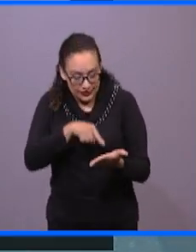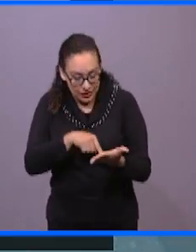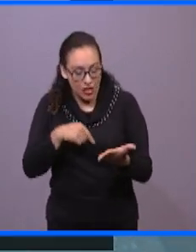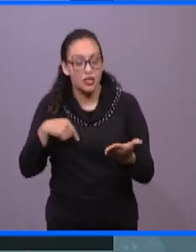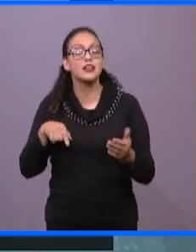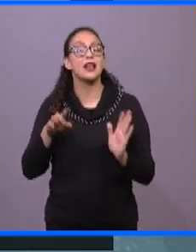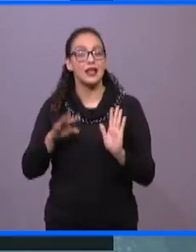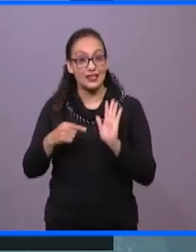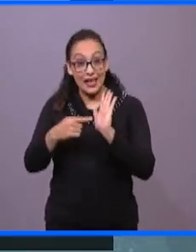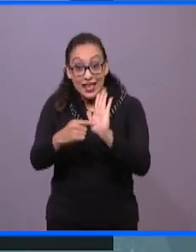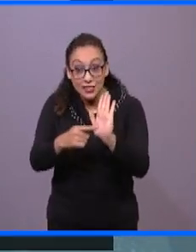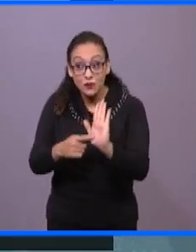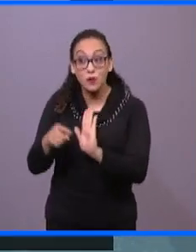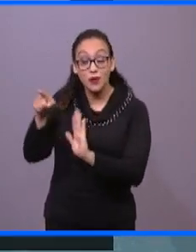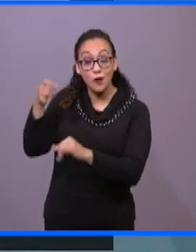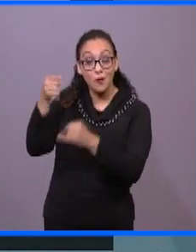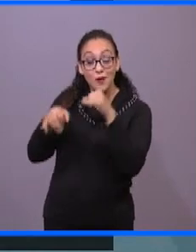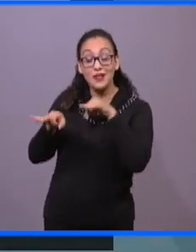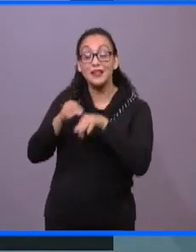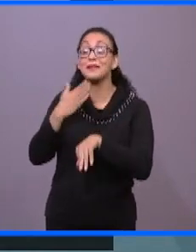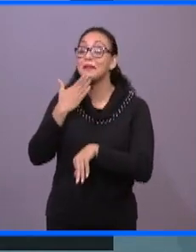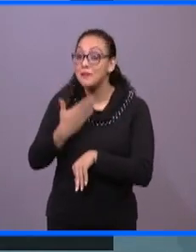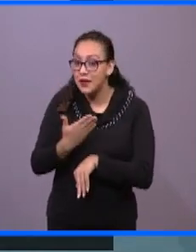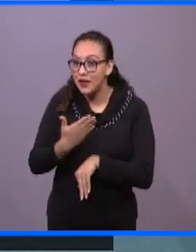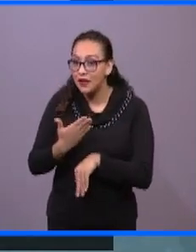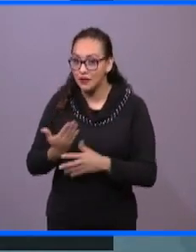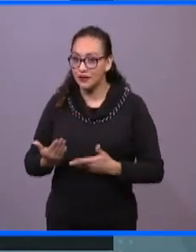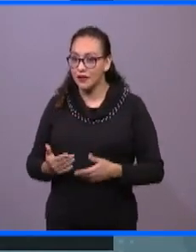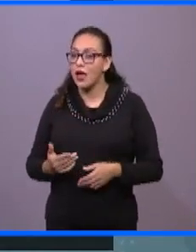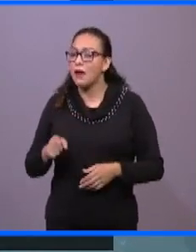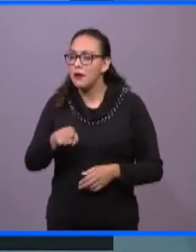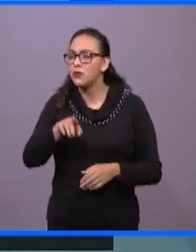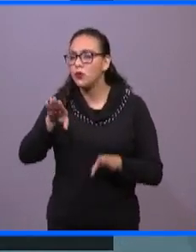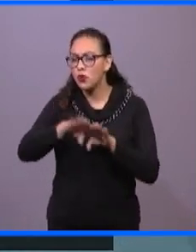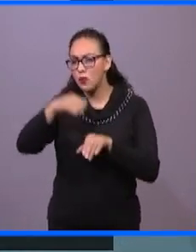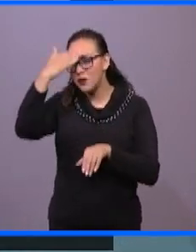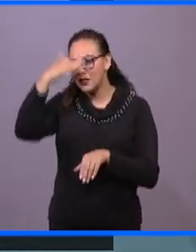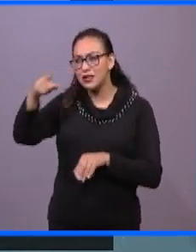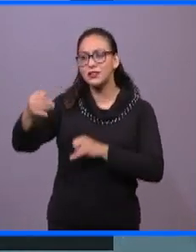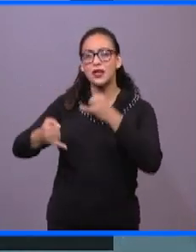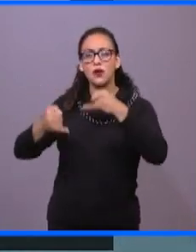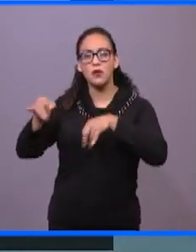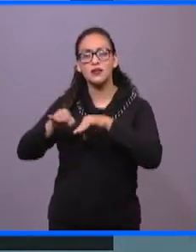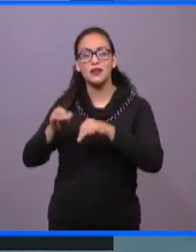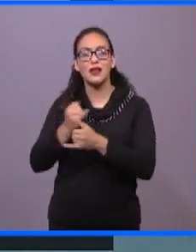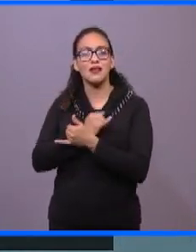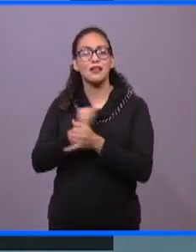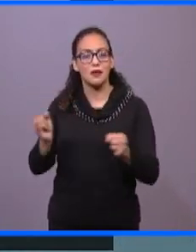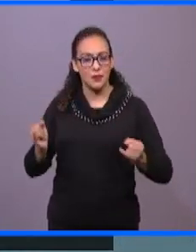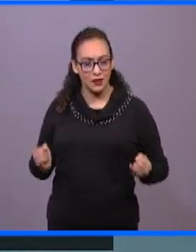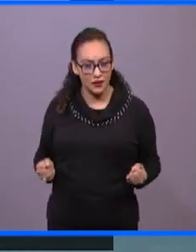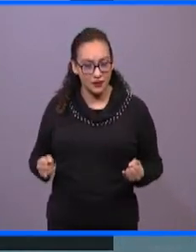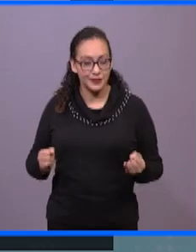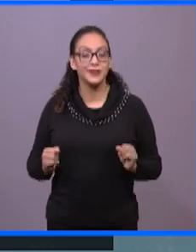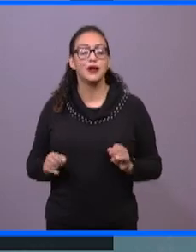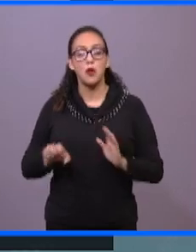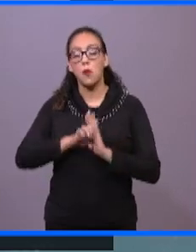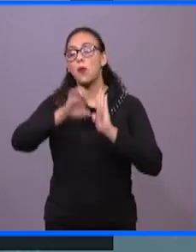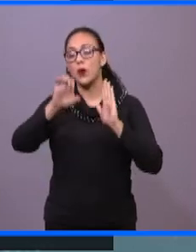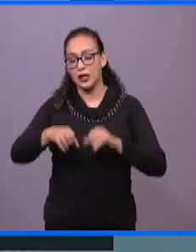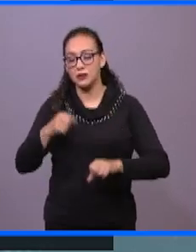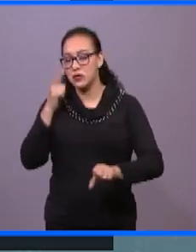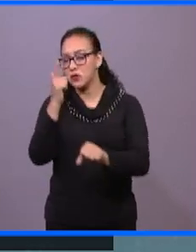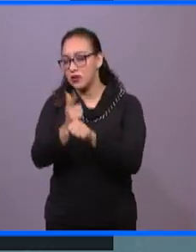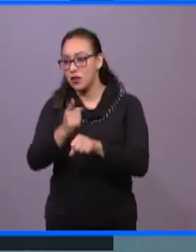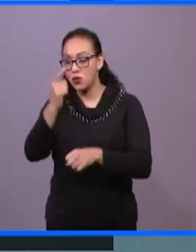ver si efectivamente se rompió o no ya, en definitiva, esa independencia. Si encontramos que en un universo